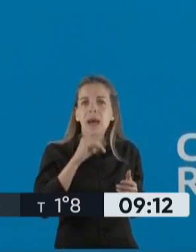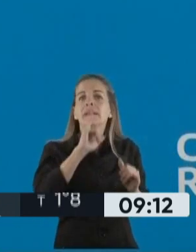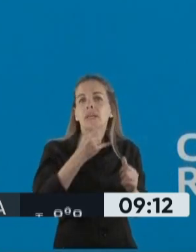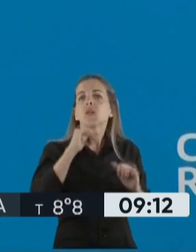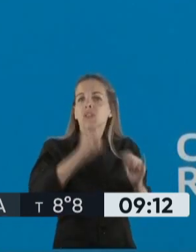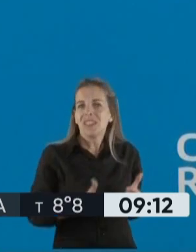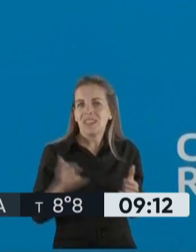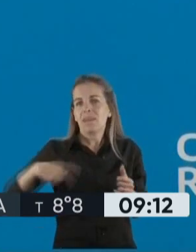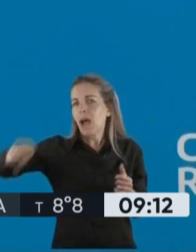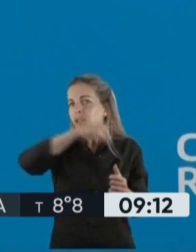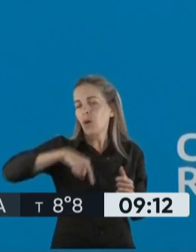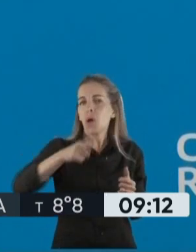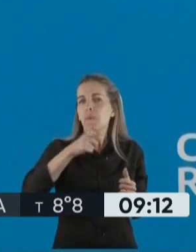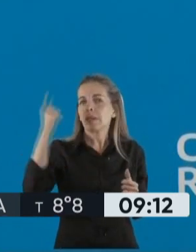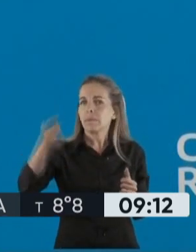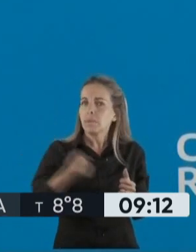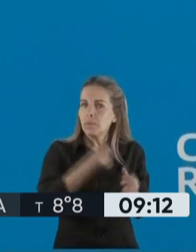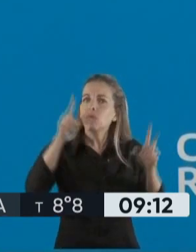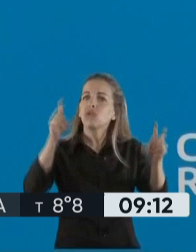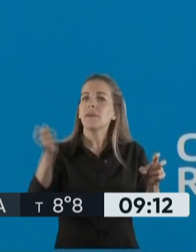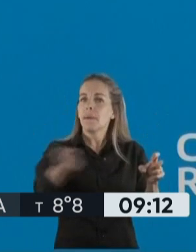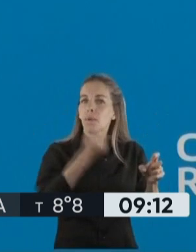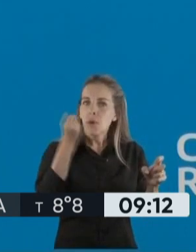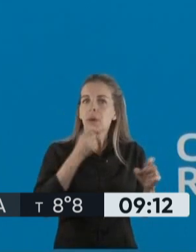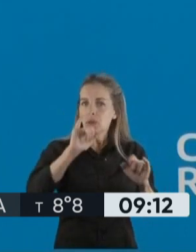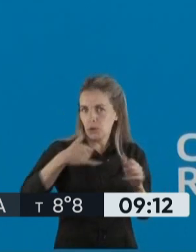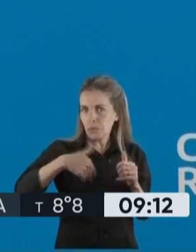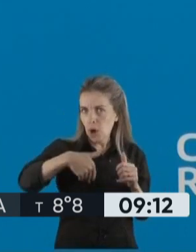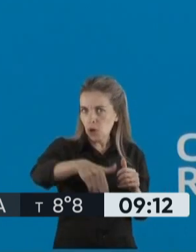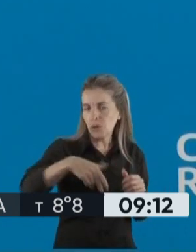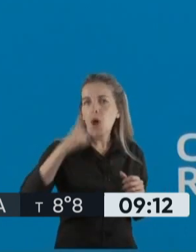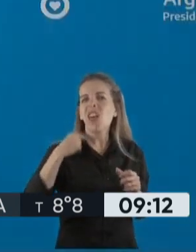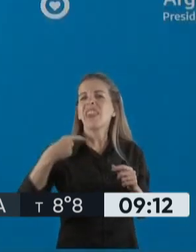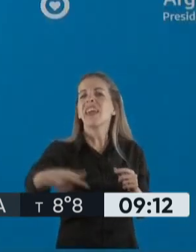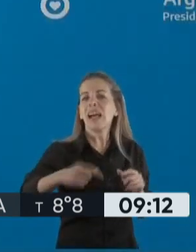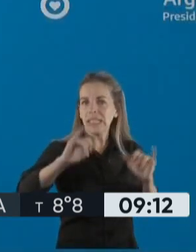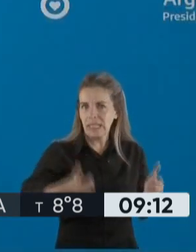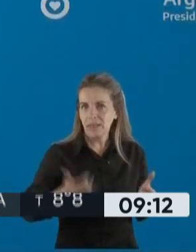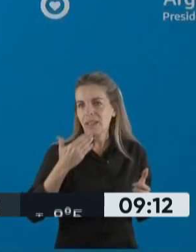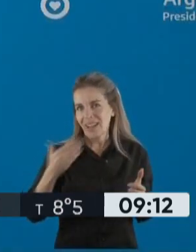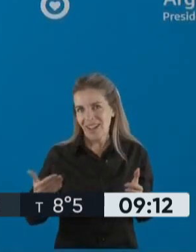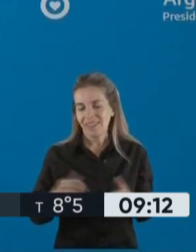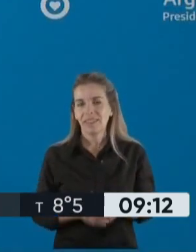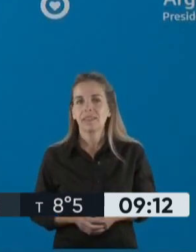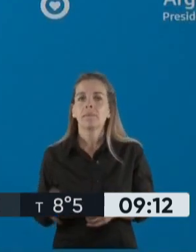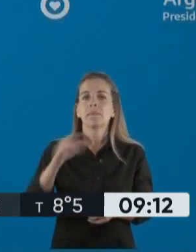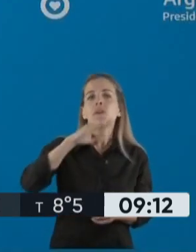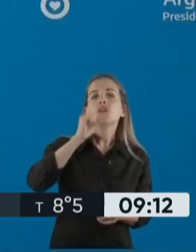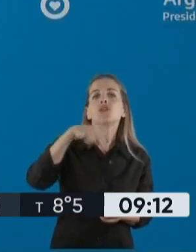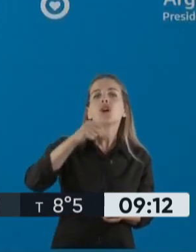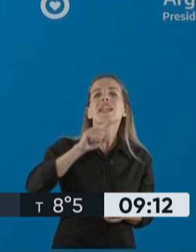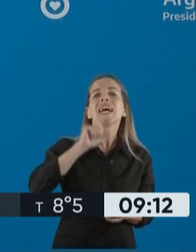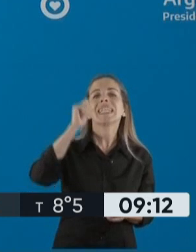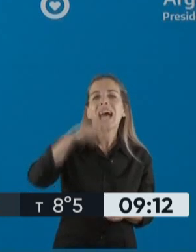él como a todos nosotros nos parece importante y efectivamente va a suceder en los próximos días. Gracias, Hernán. Jonathan Eguier,